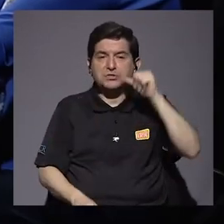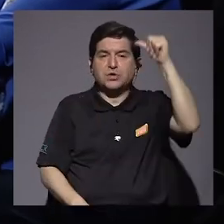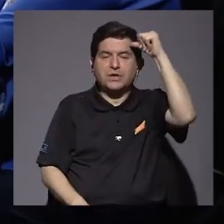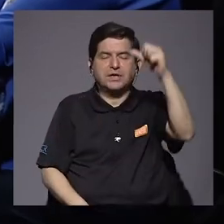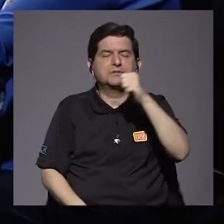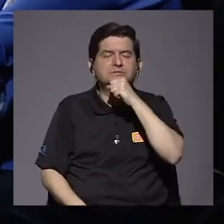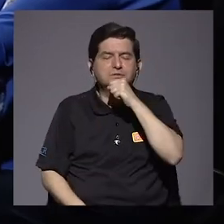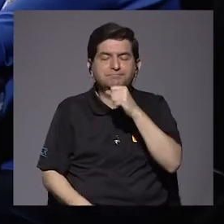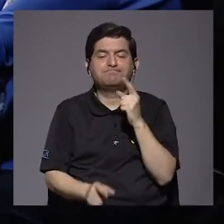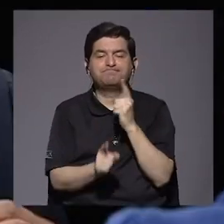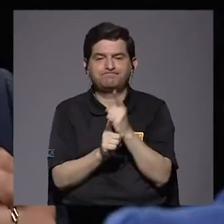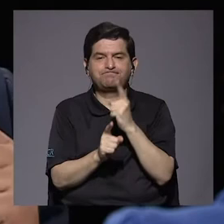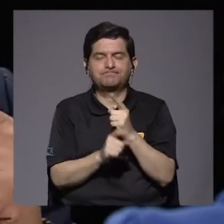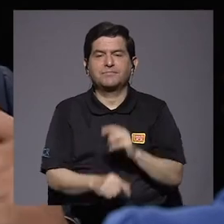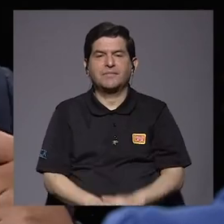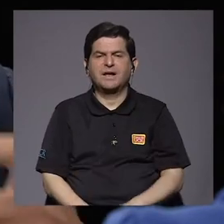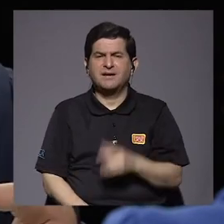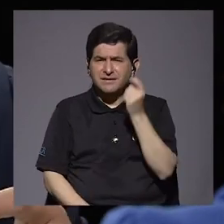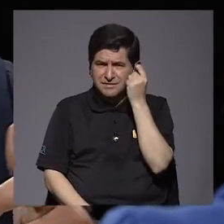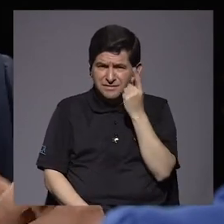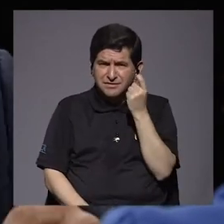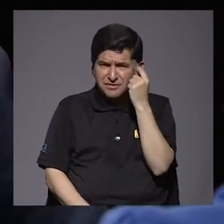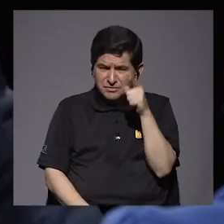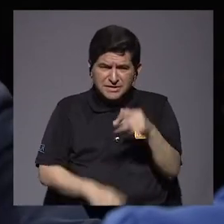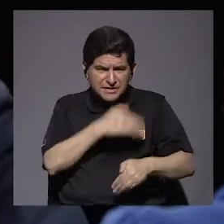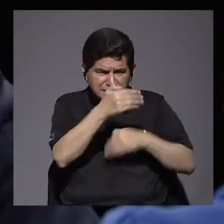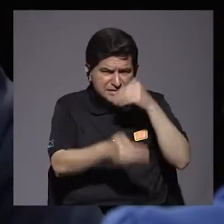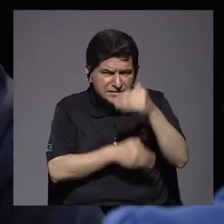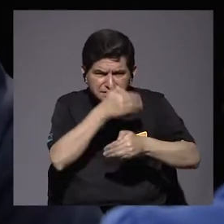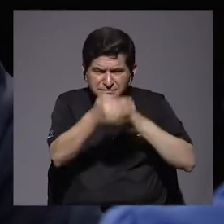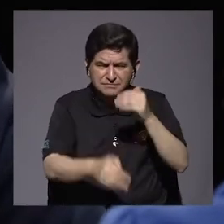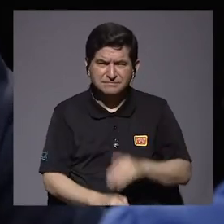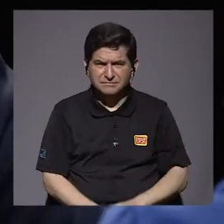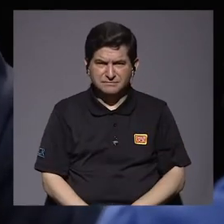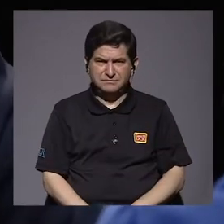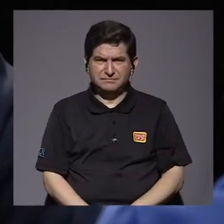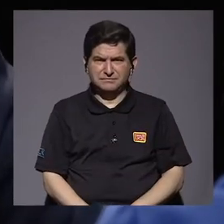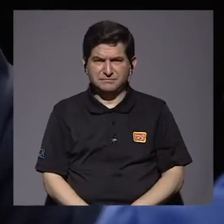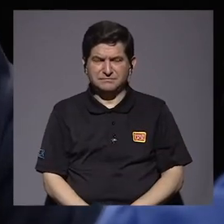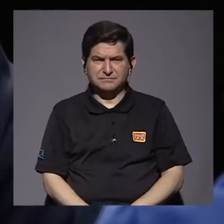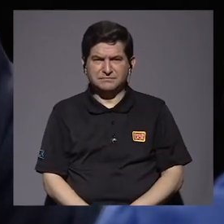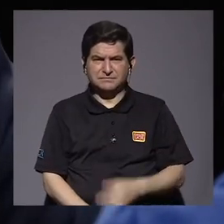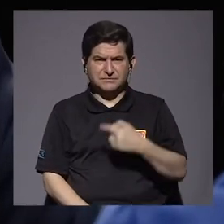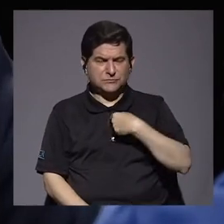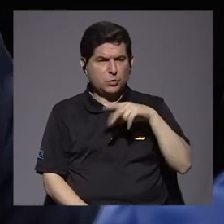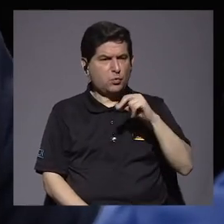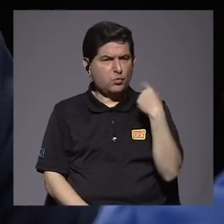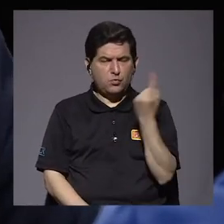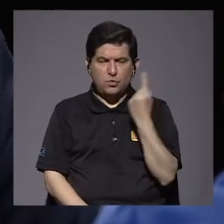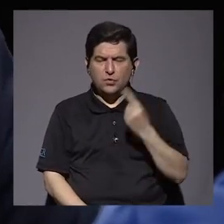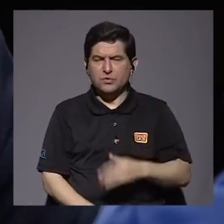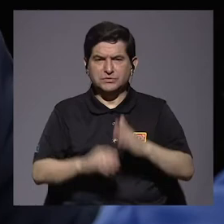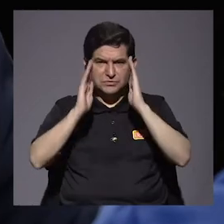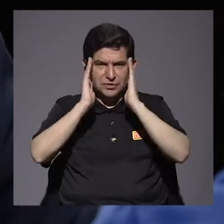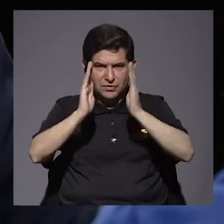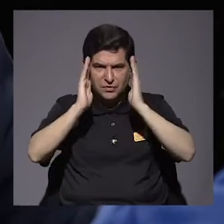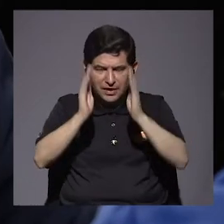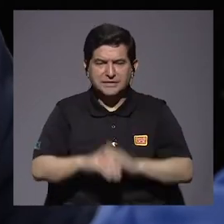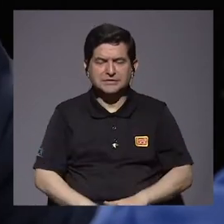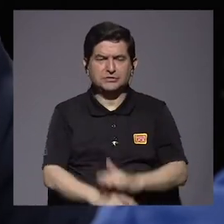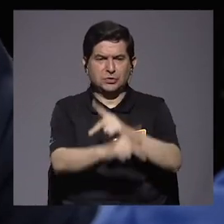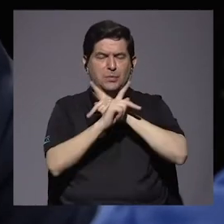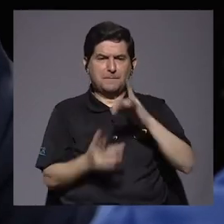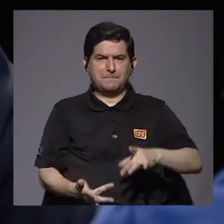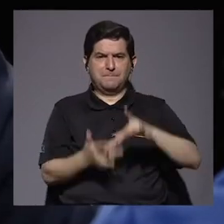adultas mayores. Sí. ¿Cómo poder entender estos procesos en los que deberíamos no solamente dedicar